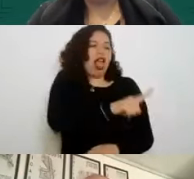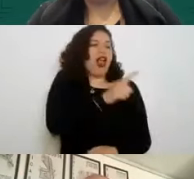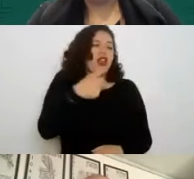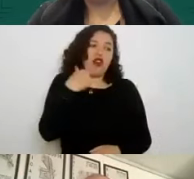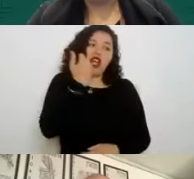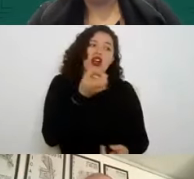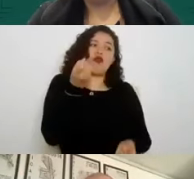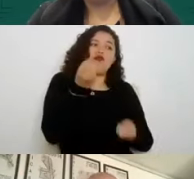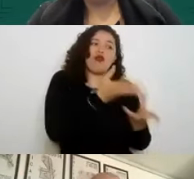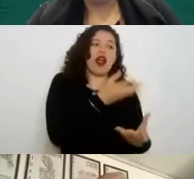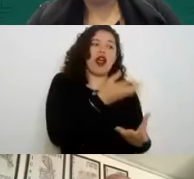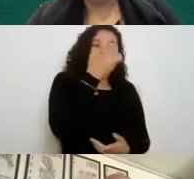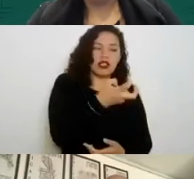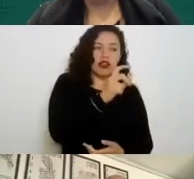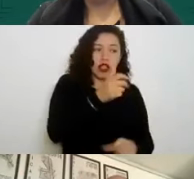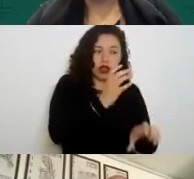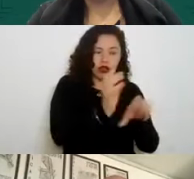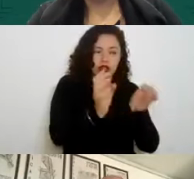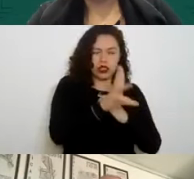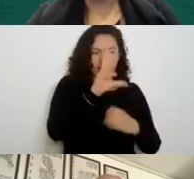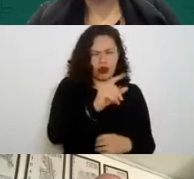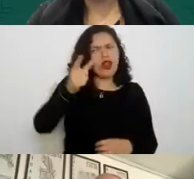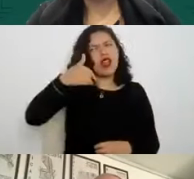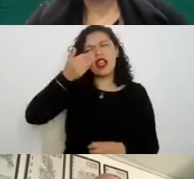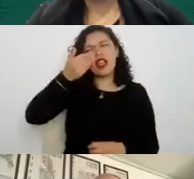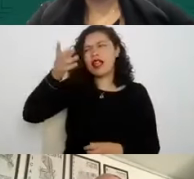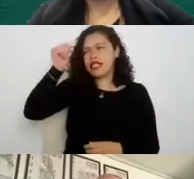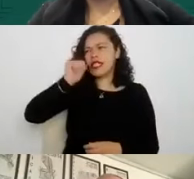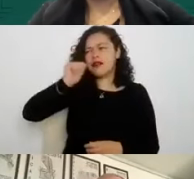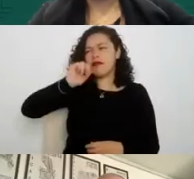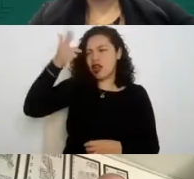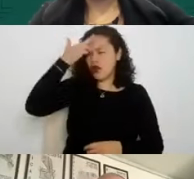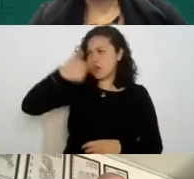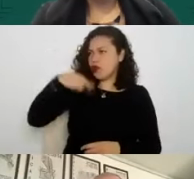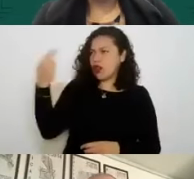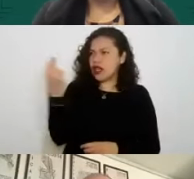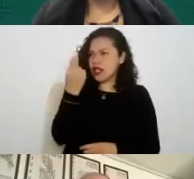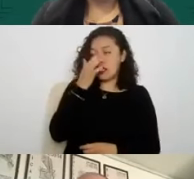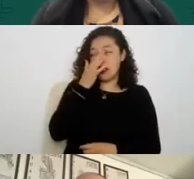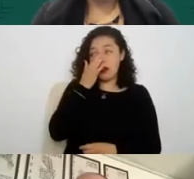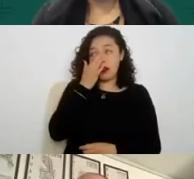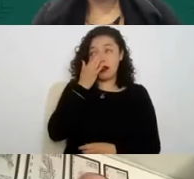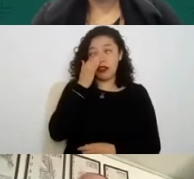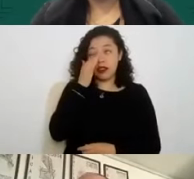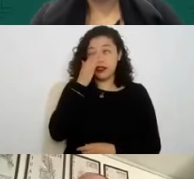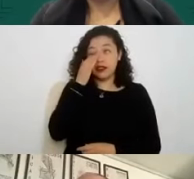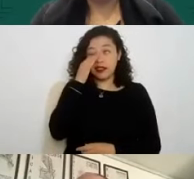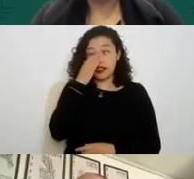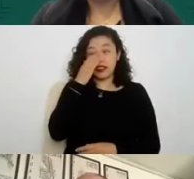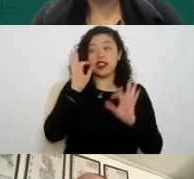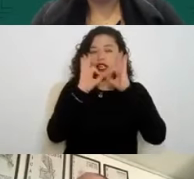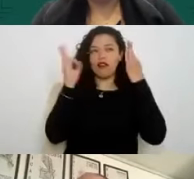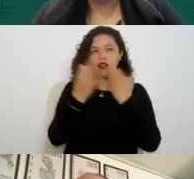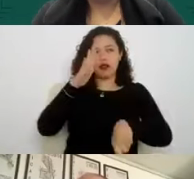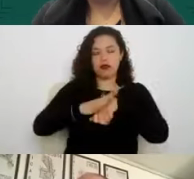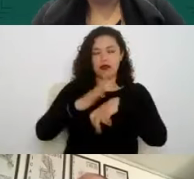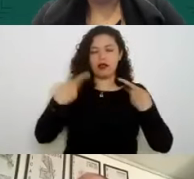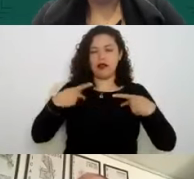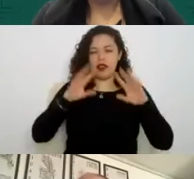importante que lo tengan presente y, pues, que veamos de qué manera sumar en conjunto también entre las mismas organizaciones, ¿no?